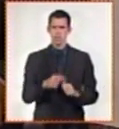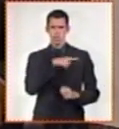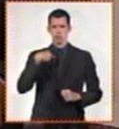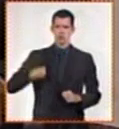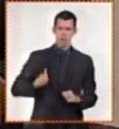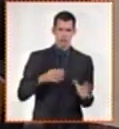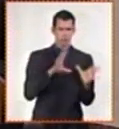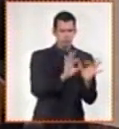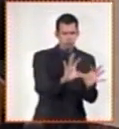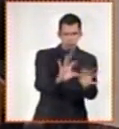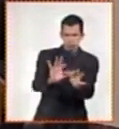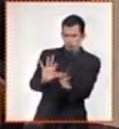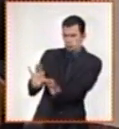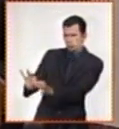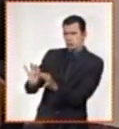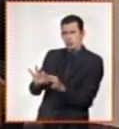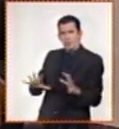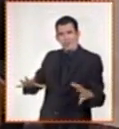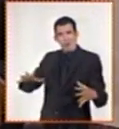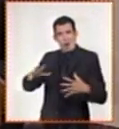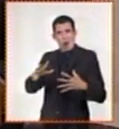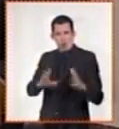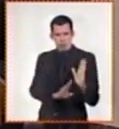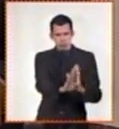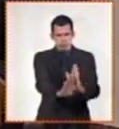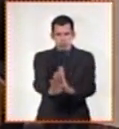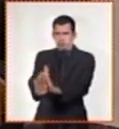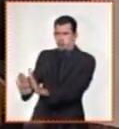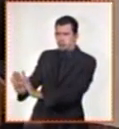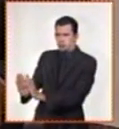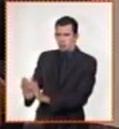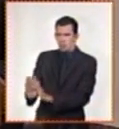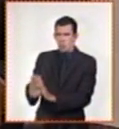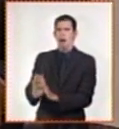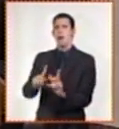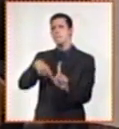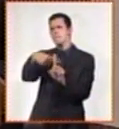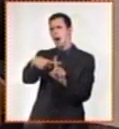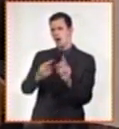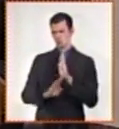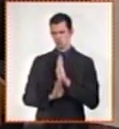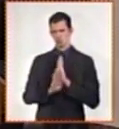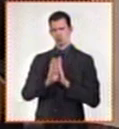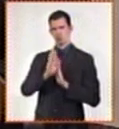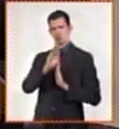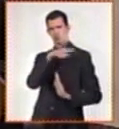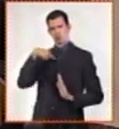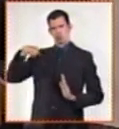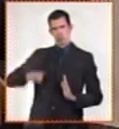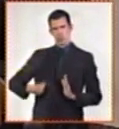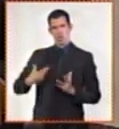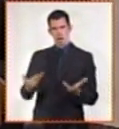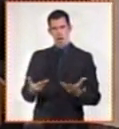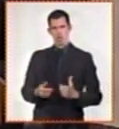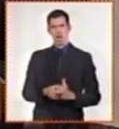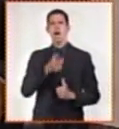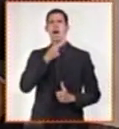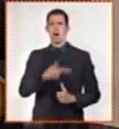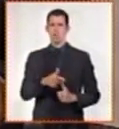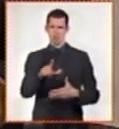más países y regiones. Tomamos América Latina y Caribe como ejemplo. El mayor red de